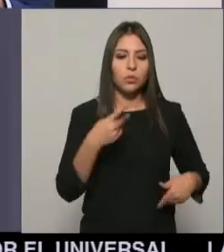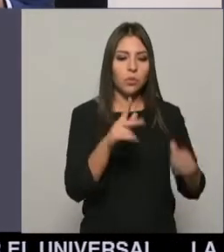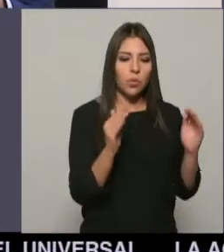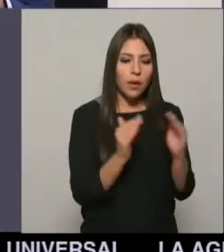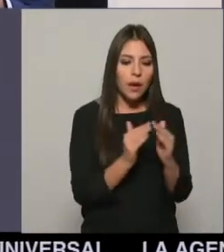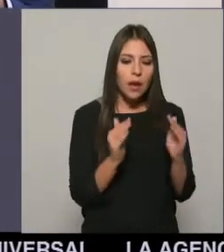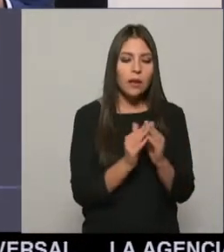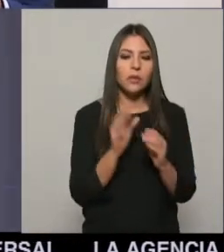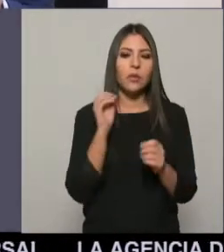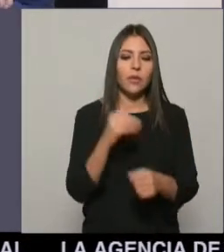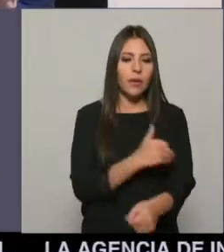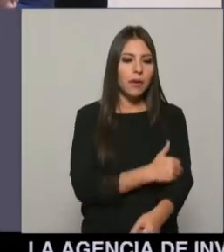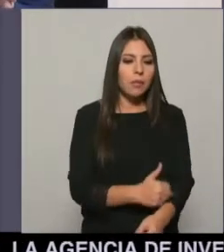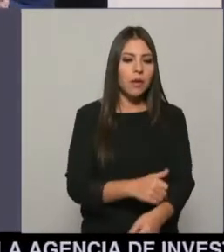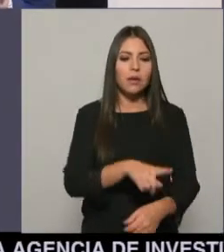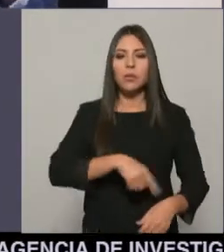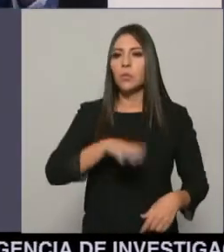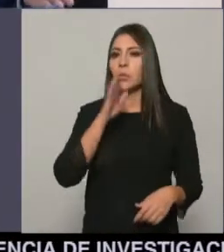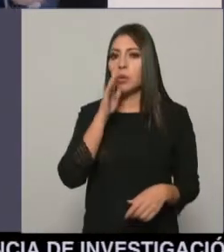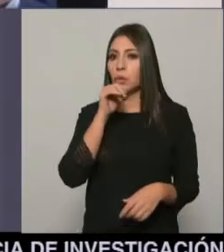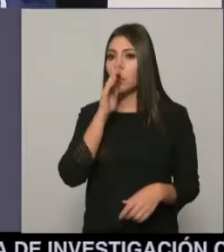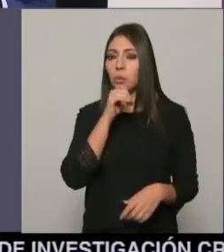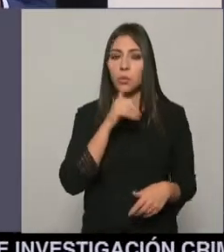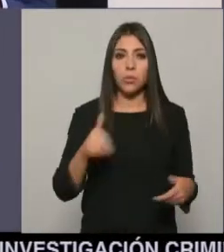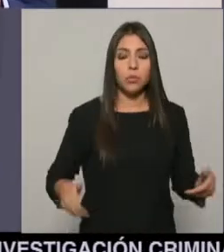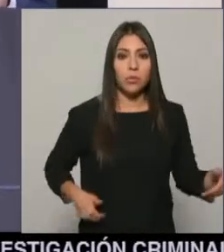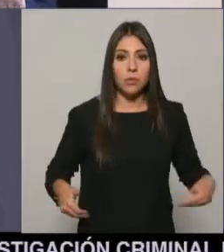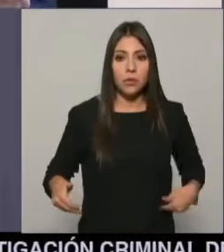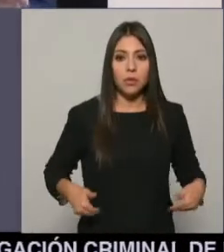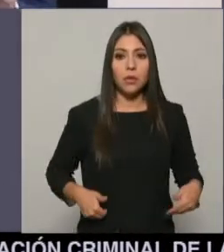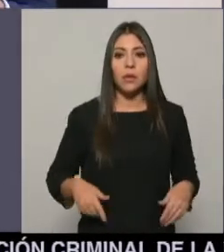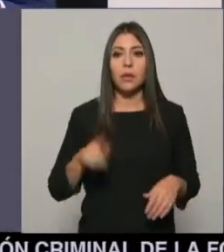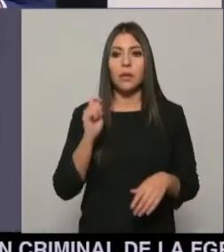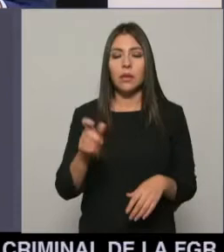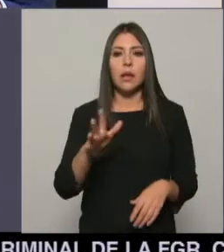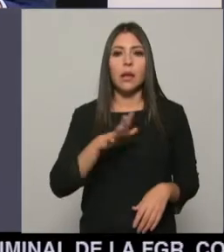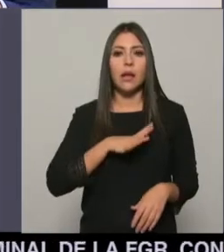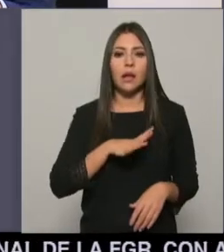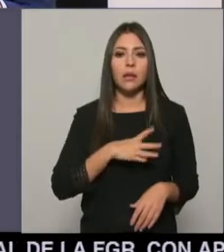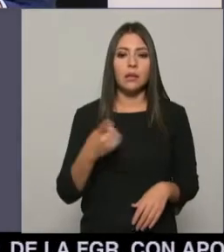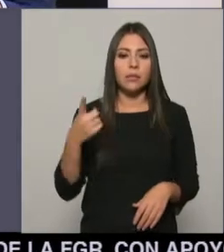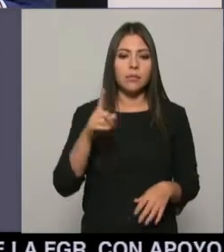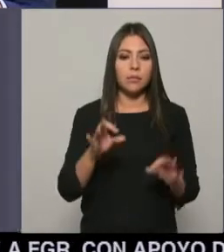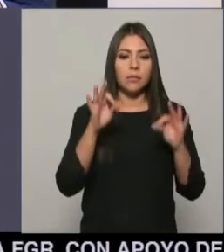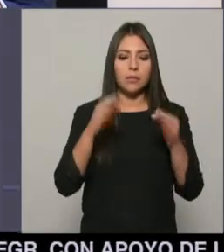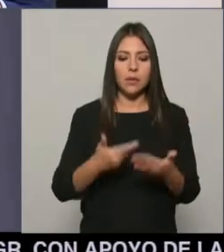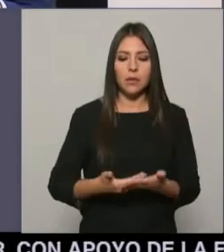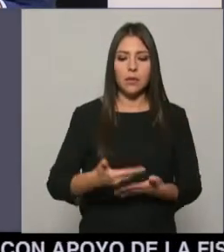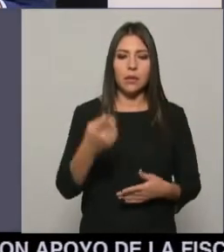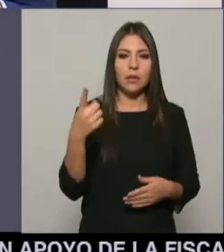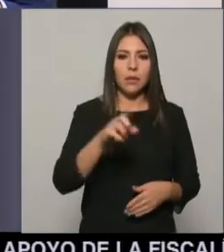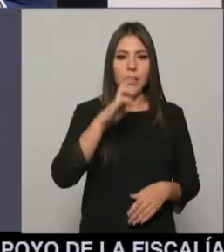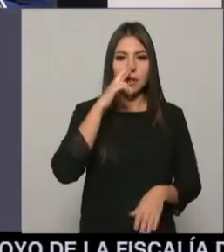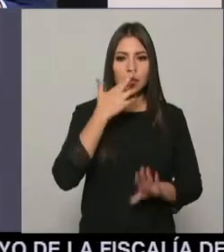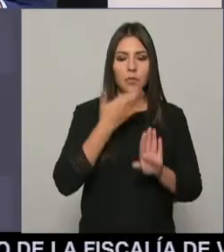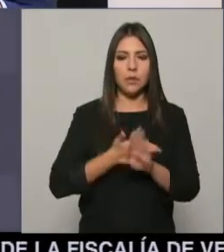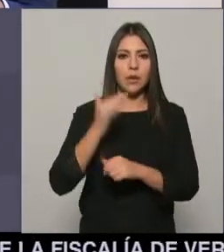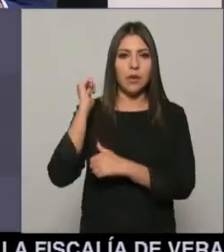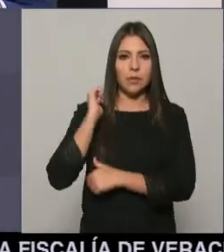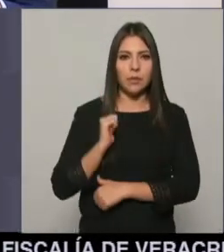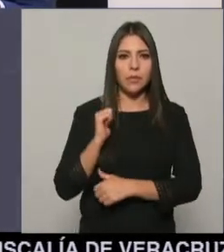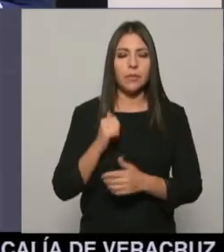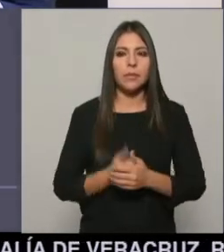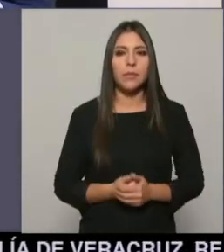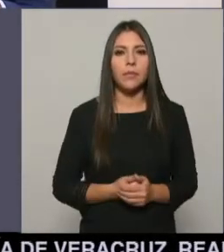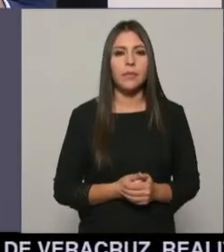nuestra familia, ni en posesiones, ni papeles, sin un mandamiento por escrito de autoridad competente. Entonces, en